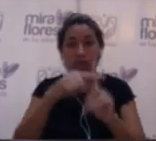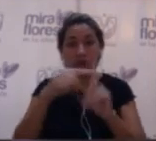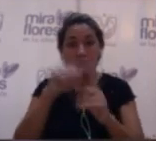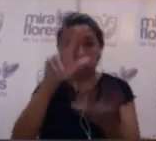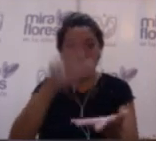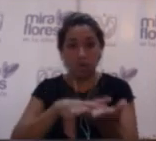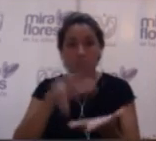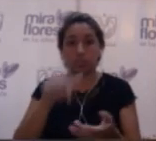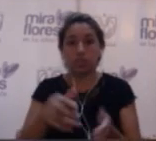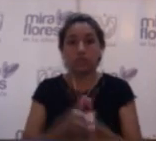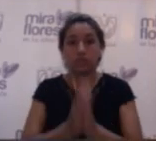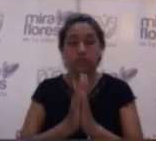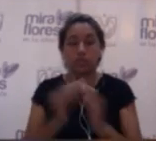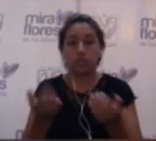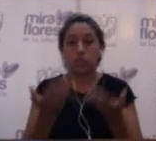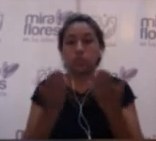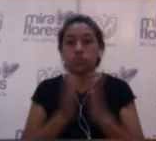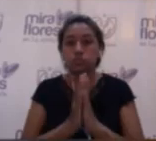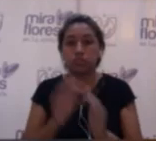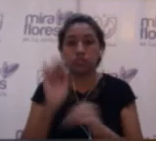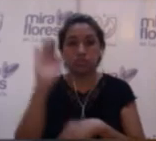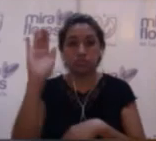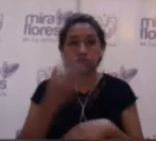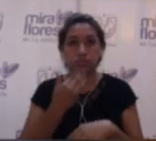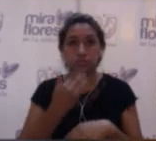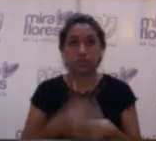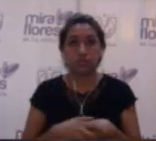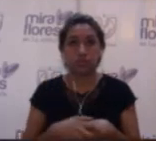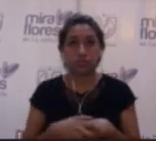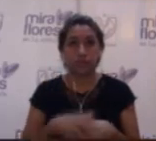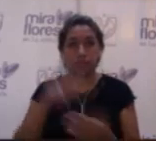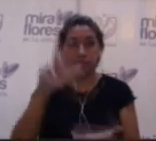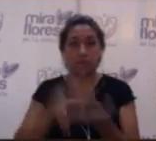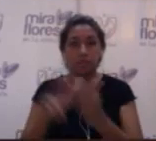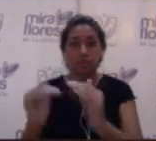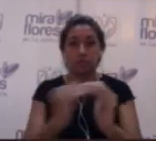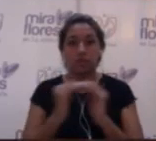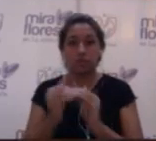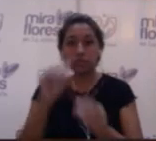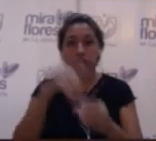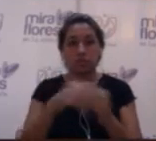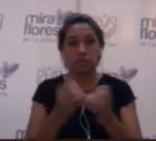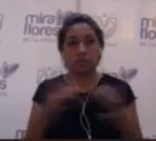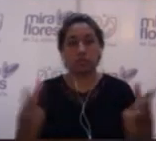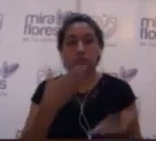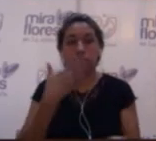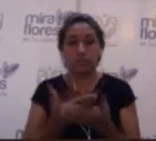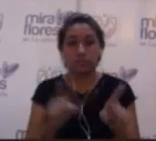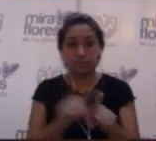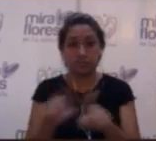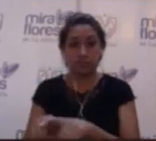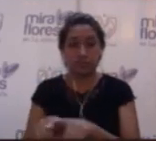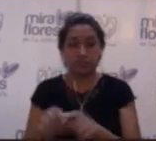esta petición, si lo hace expresarlo en señal de conformidad. Se aprueba por unanimidad de votos, muchas gracias también. Y